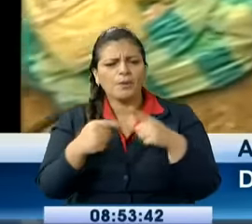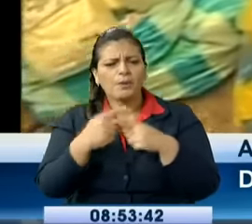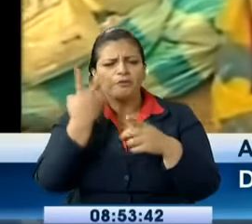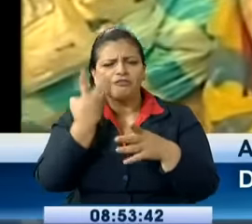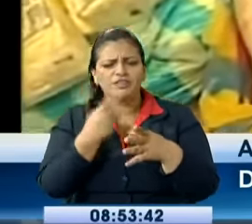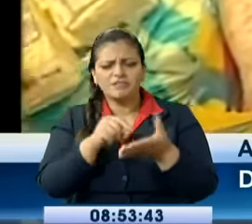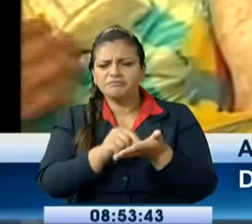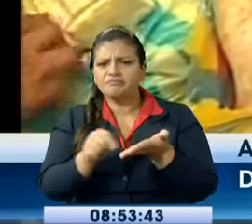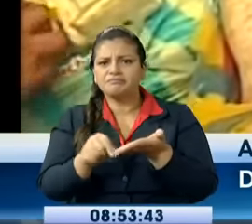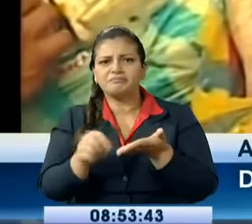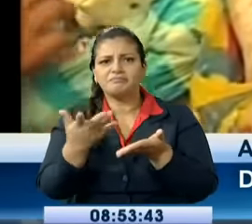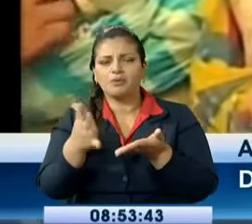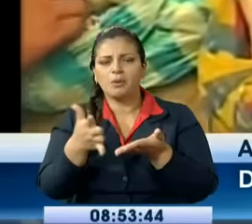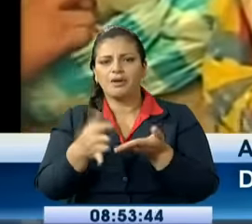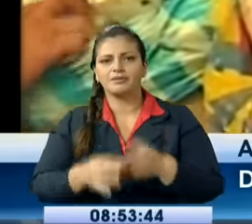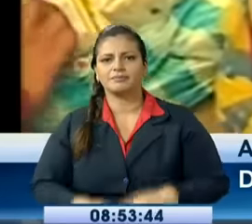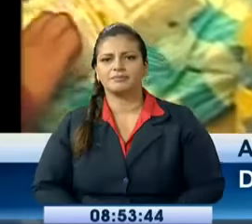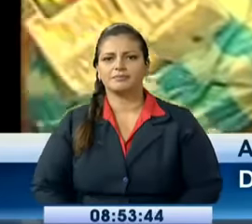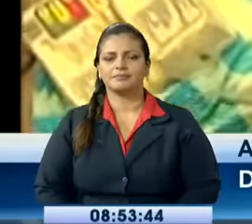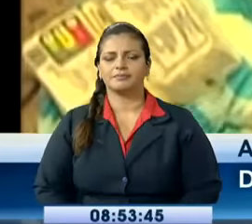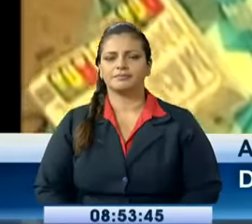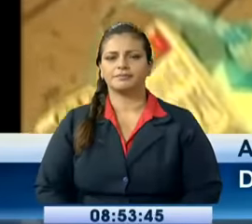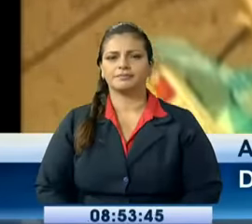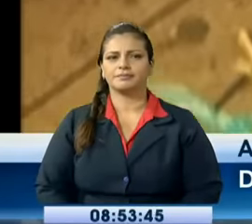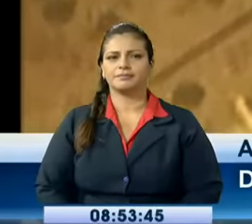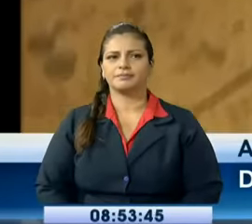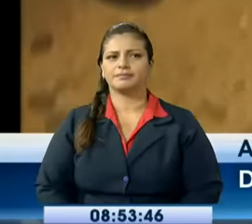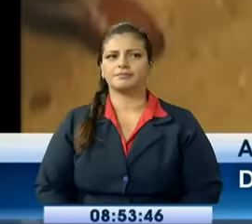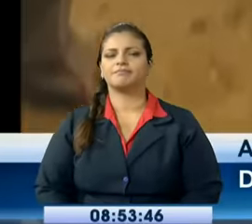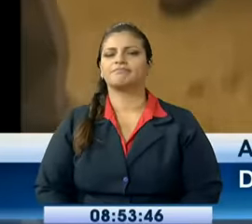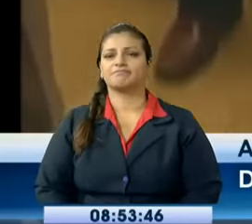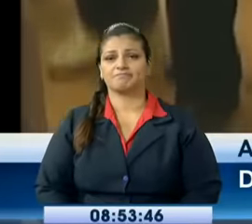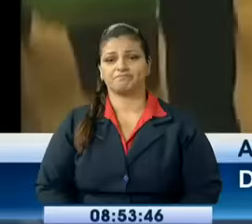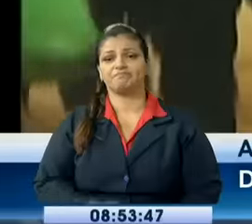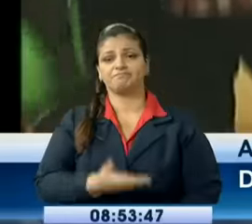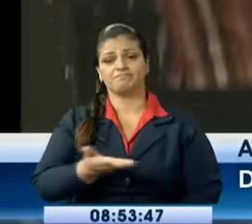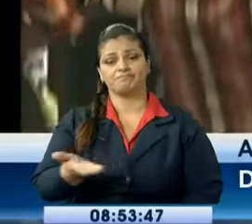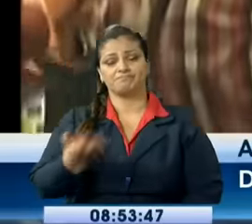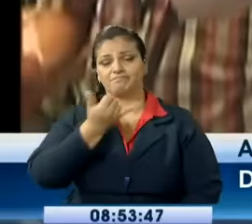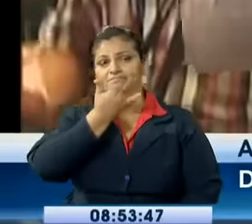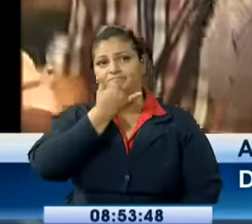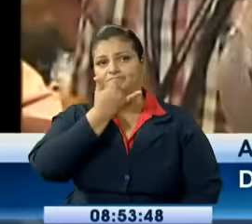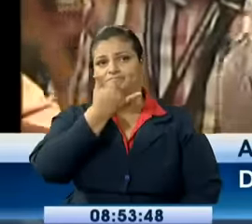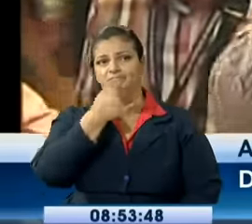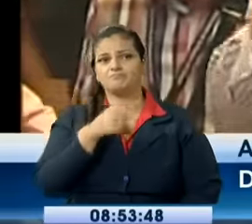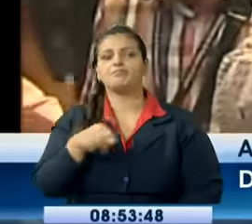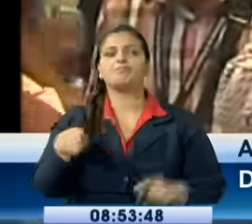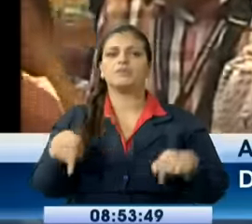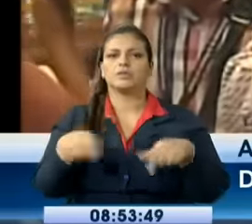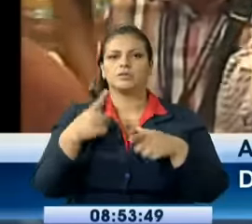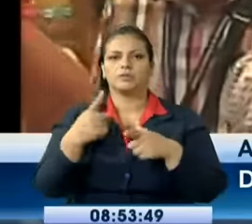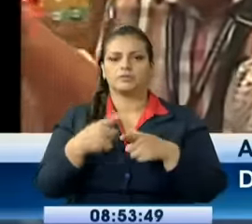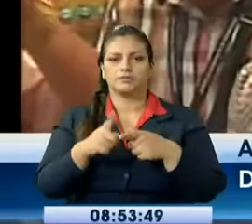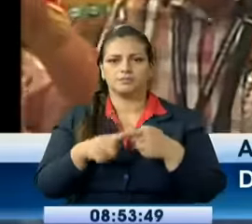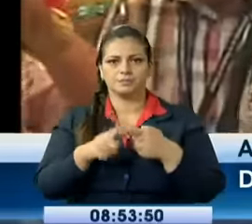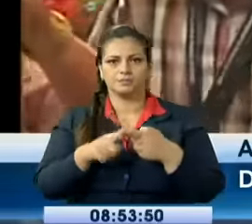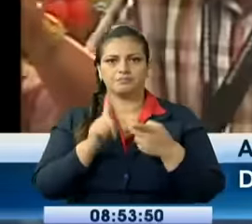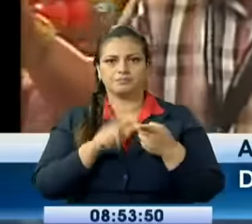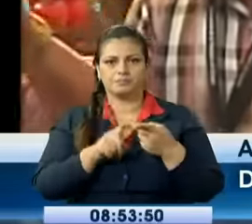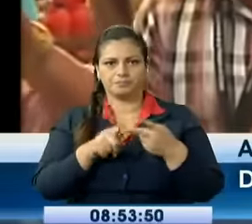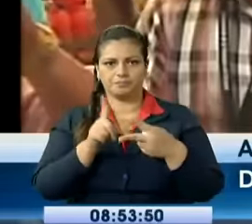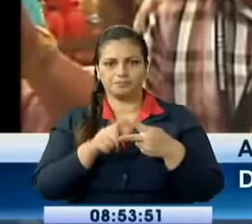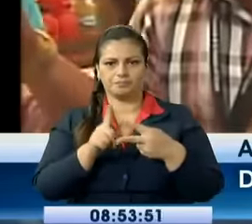caducado. Son novedades, Hugo y Roselina, que se han encontrado acá en el mercado de la Caraguay al sur de Guayaquil. Dos puntos. Primero, el consumidor,